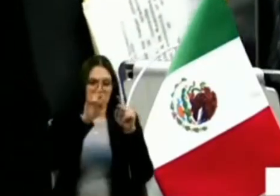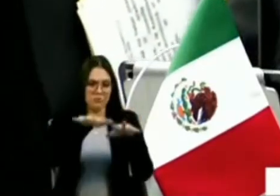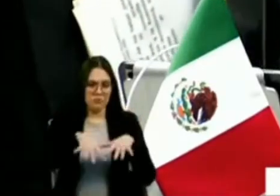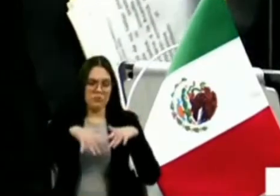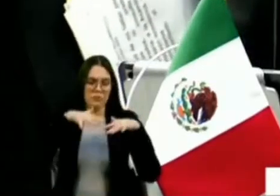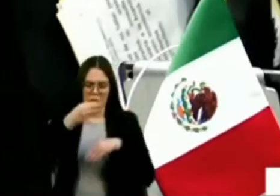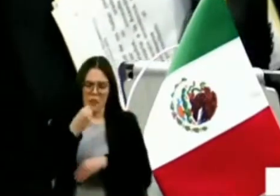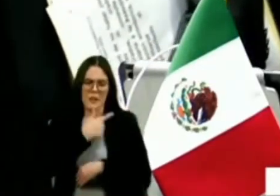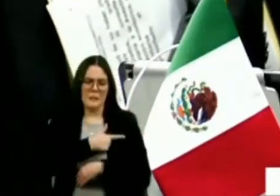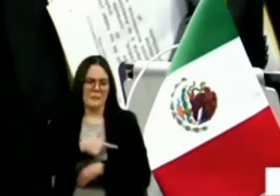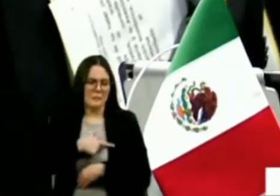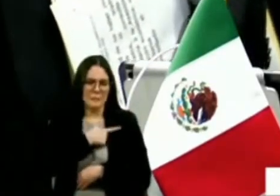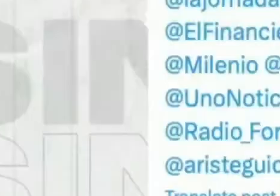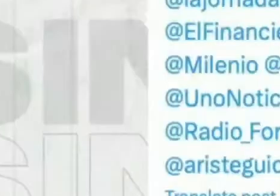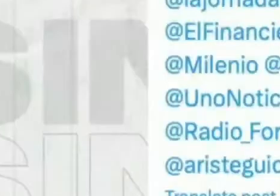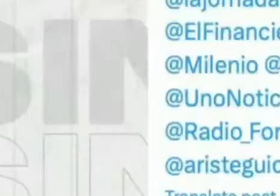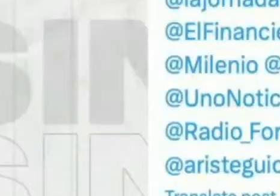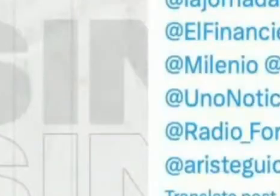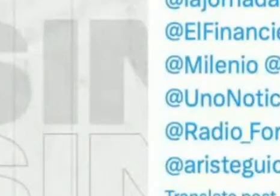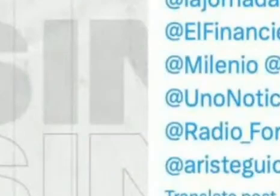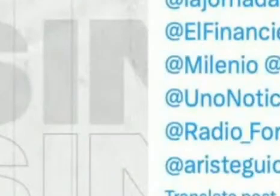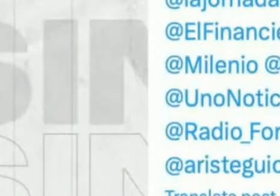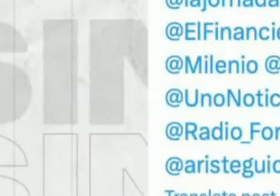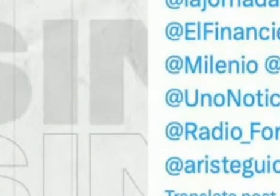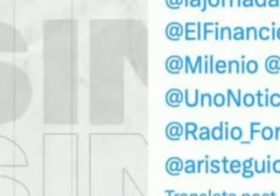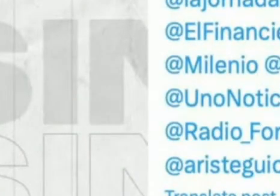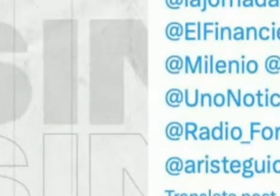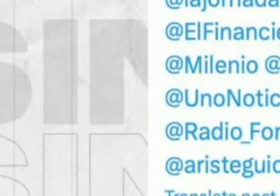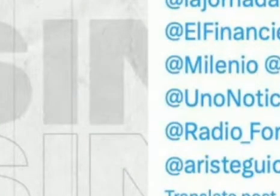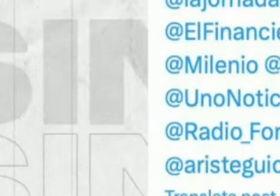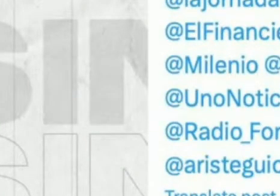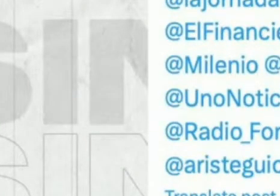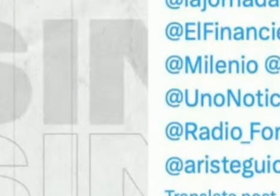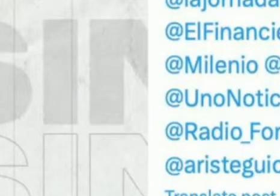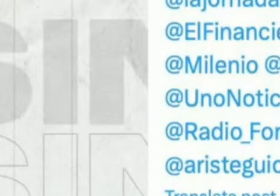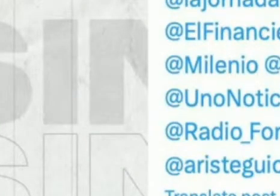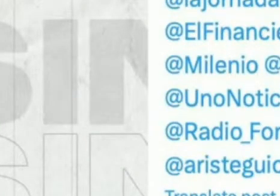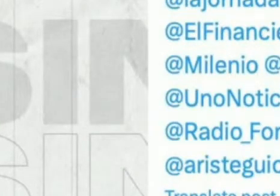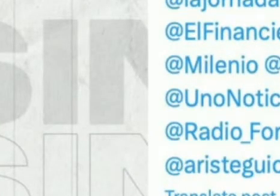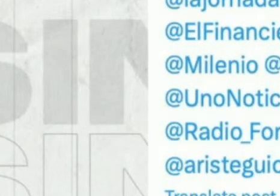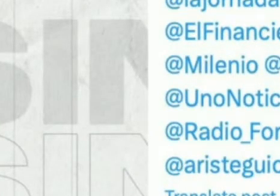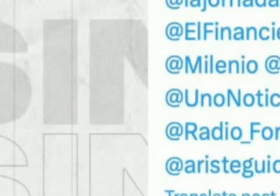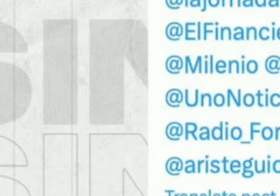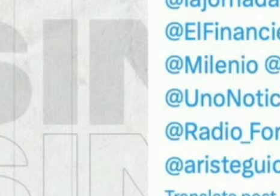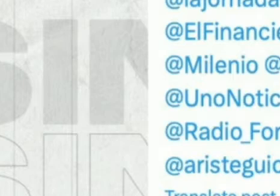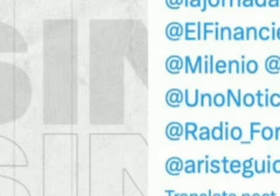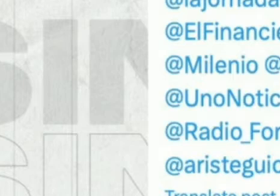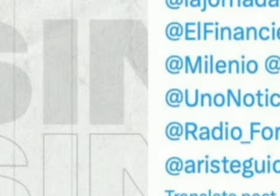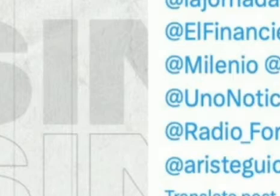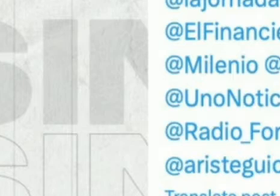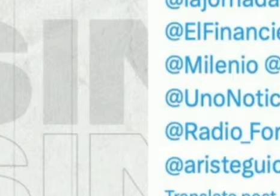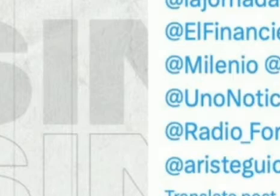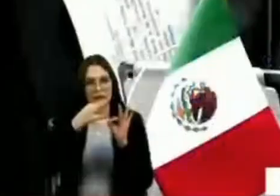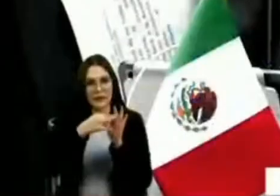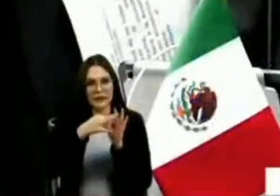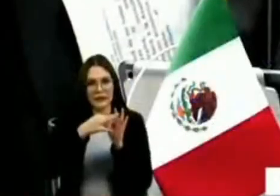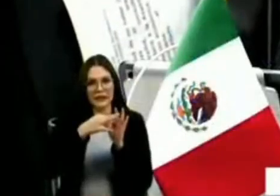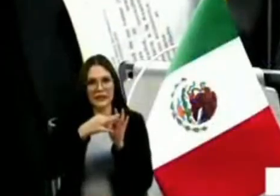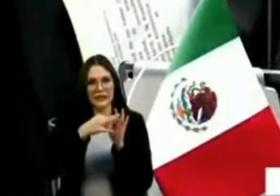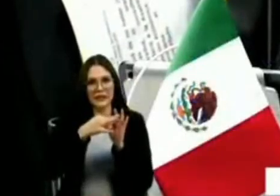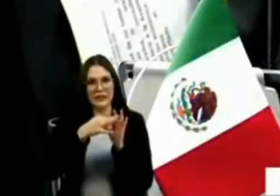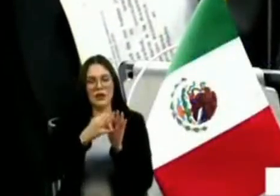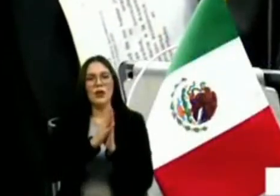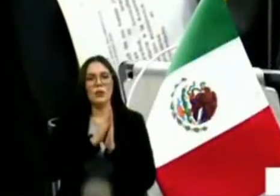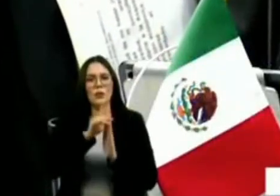pruebas y que es una irresponsabilidad de parte de Maynes hacer esta aseveración. Quisieran en